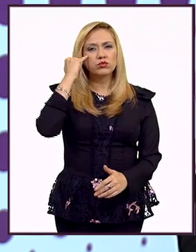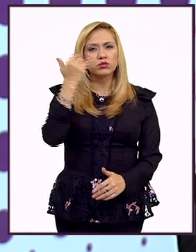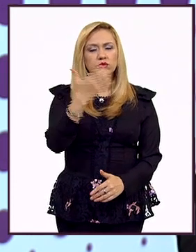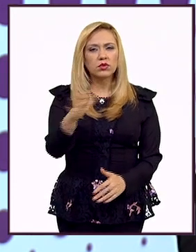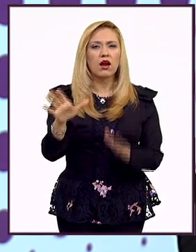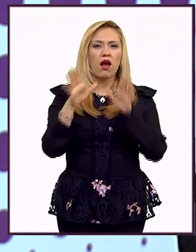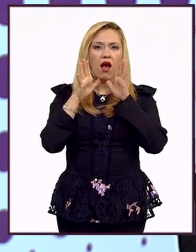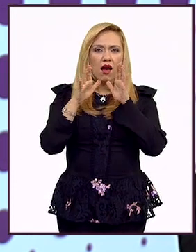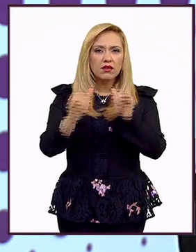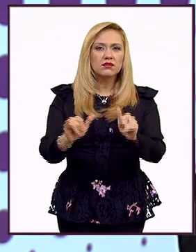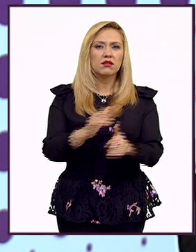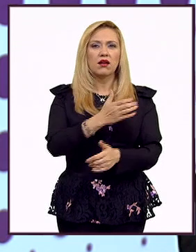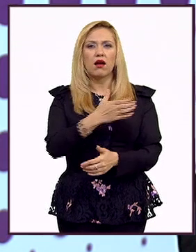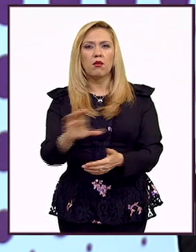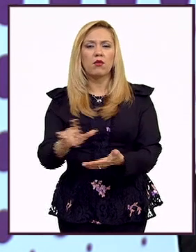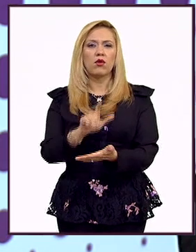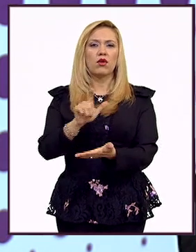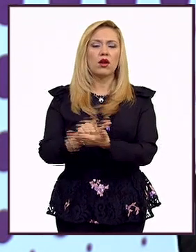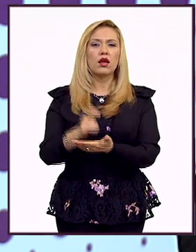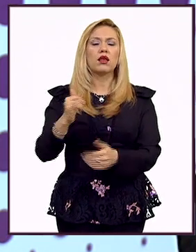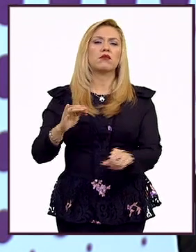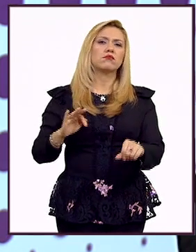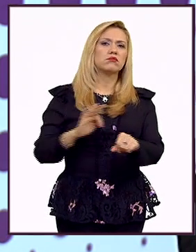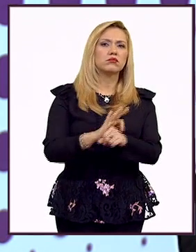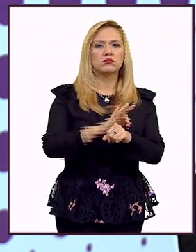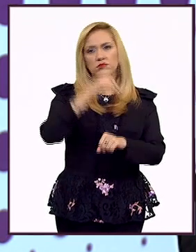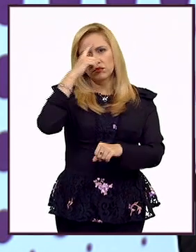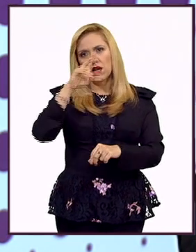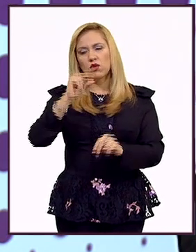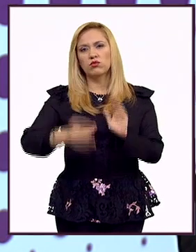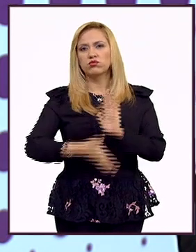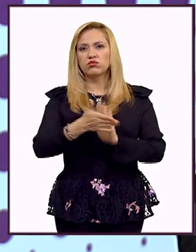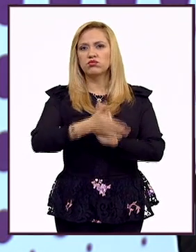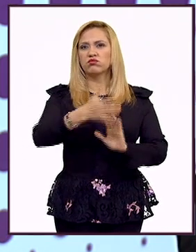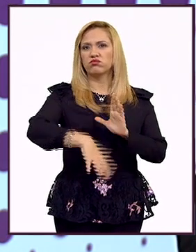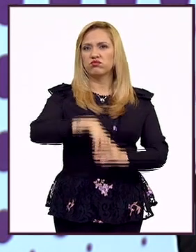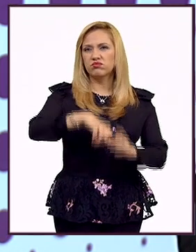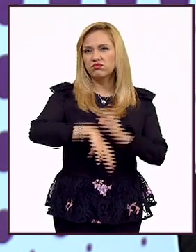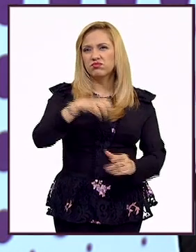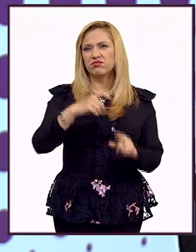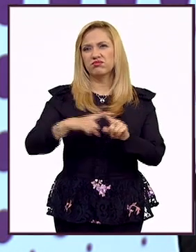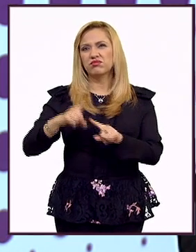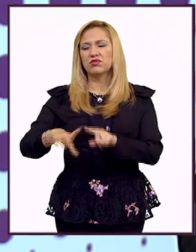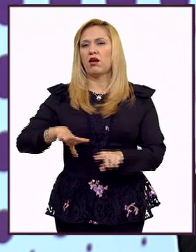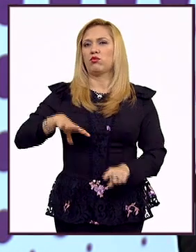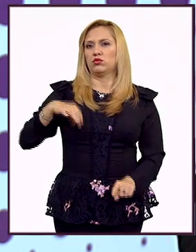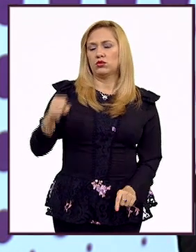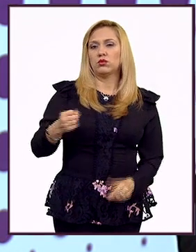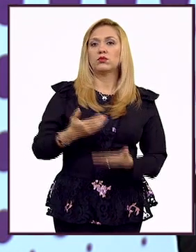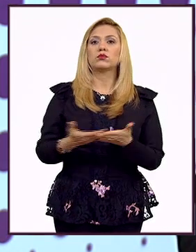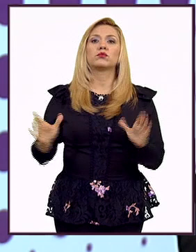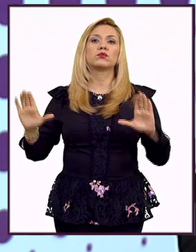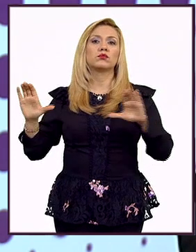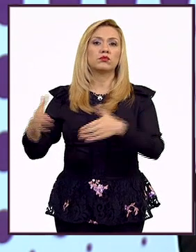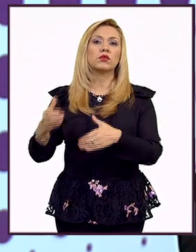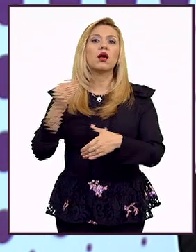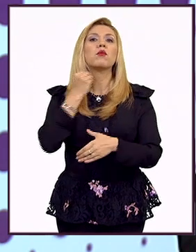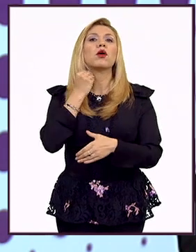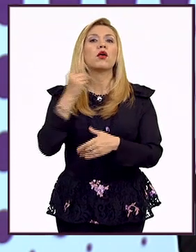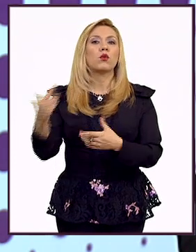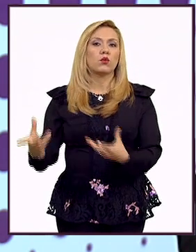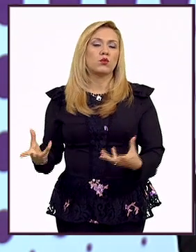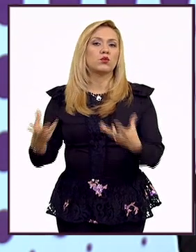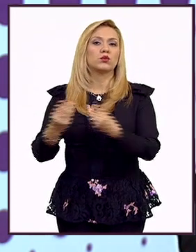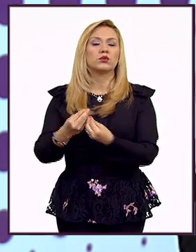agrario y defensa jurídica contra megaproyectos y proyectos extractivos. Actualmente es integrante del colectivo de abogados y abogadas